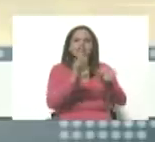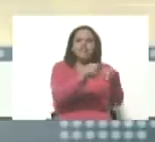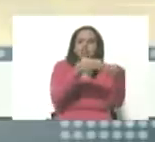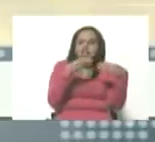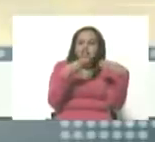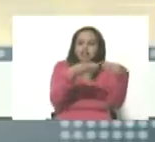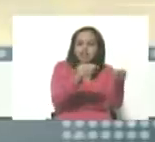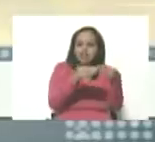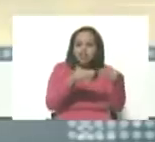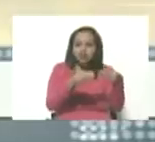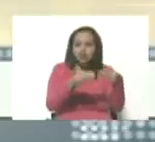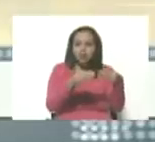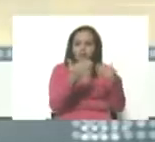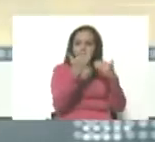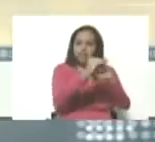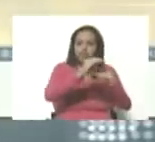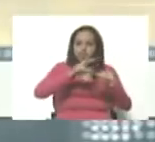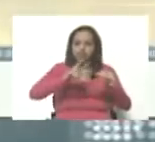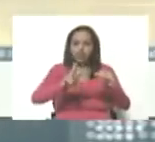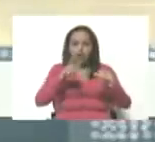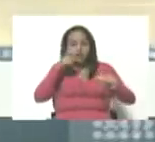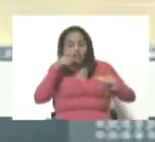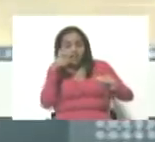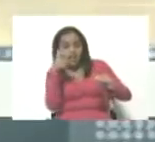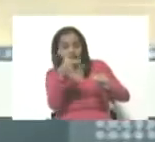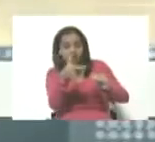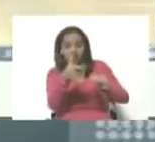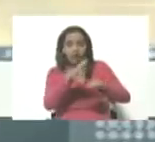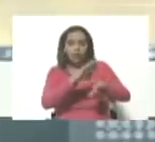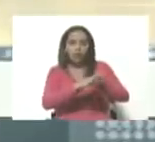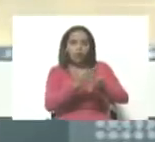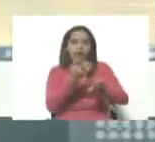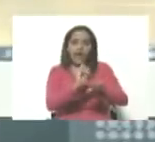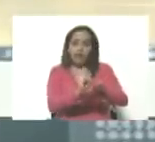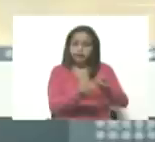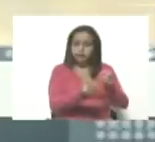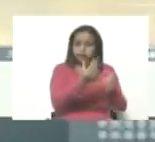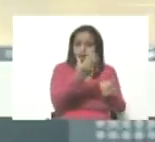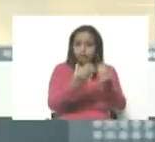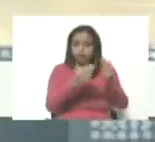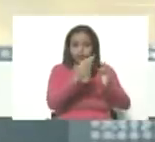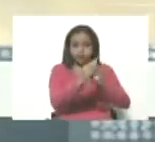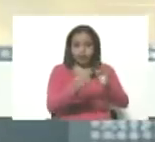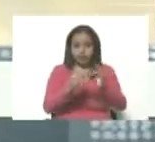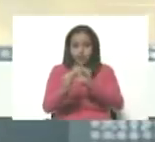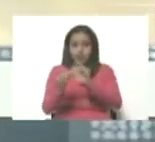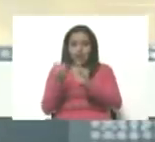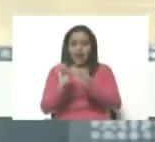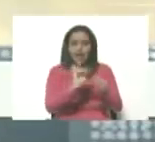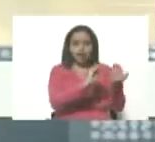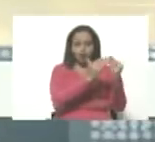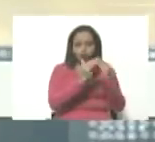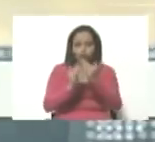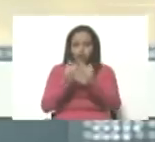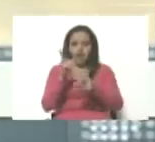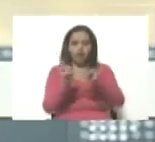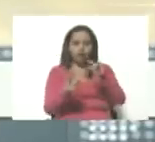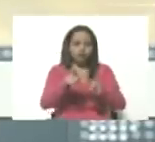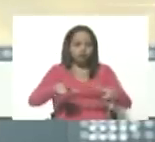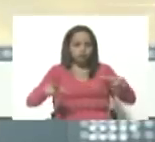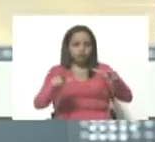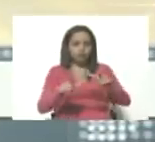y vigilada de seguimiento porque, bueno, hay casos activos y el virus está circulando en algunas